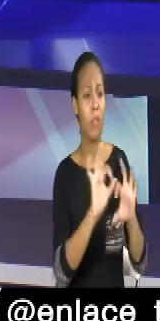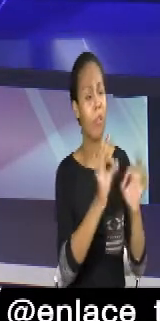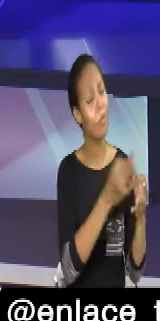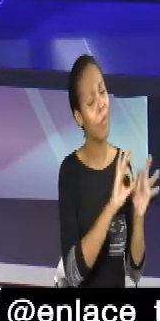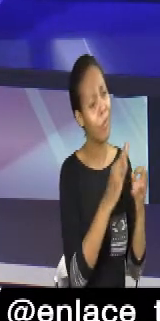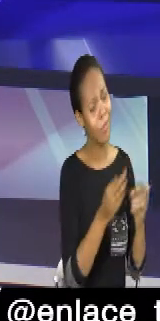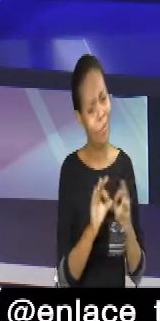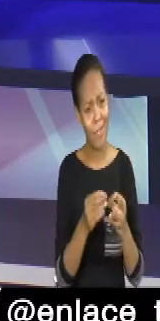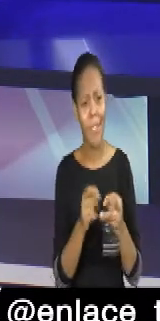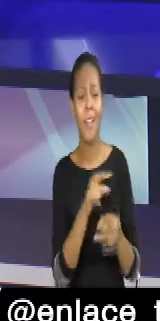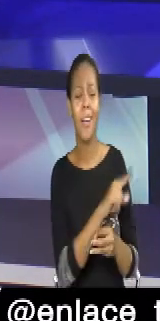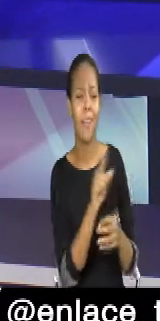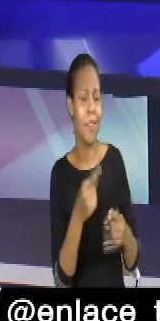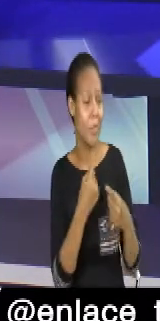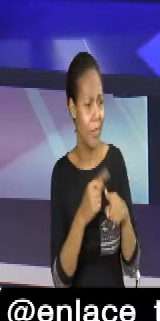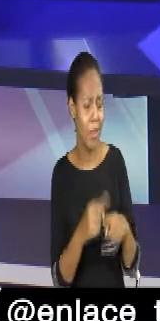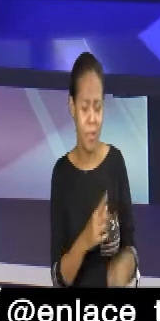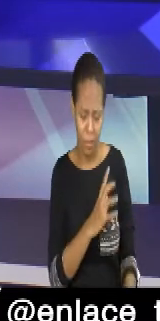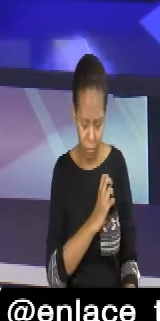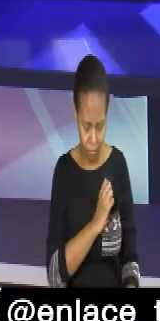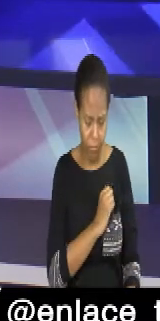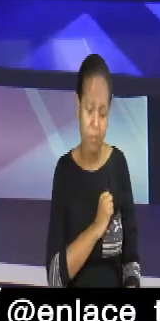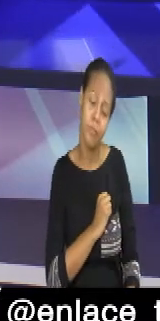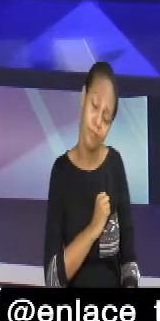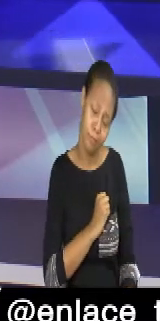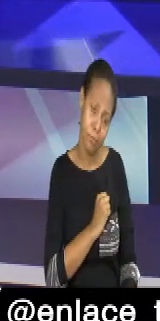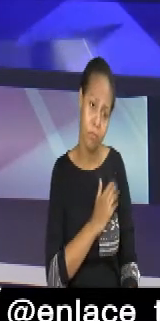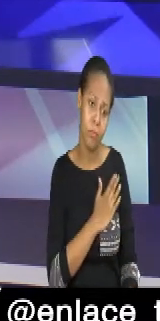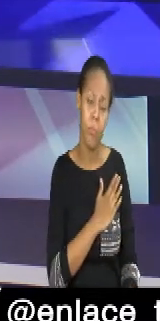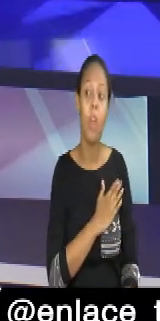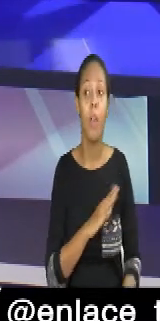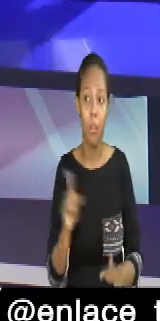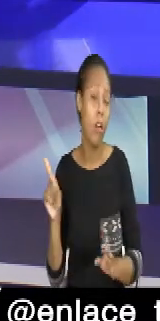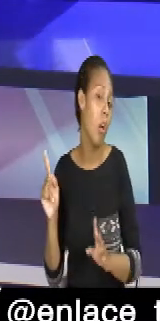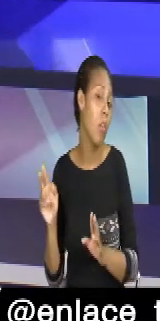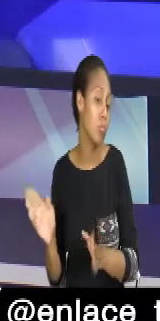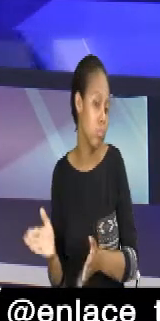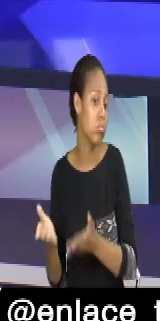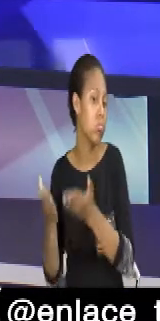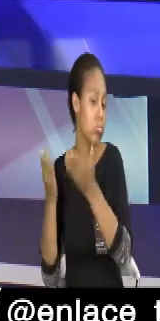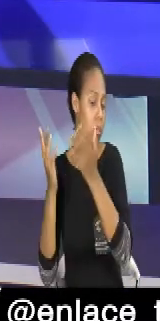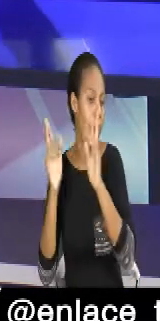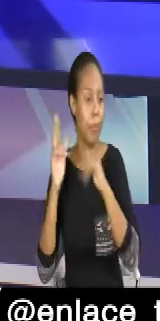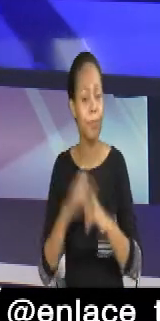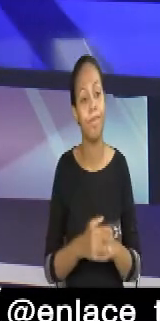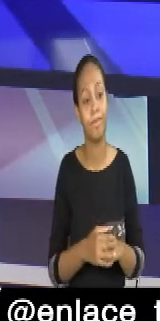pronta recuperación de los heridos. Y en otra información, inició el pago de los subsidios a la población de adultos